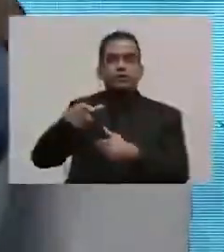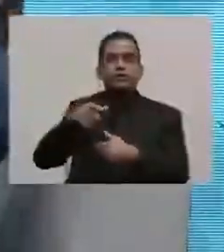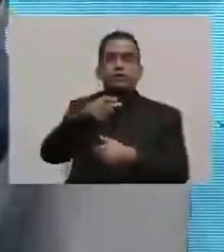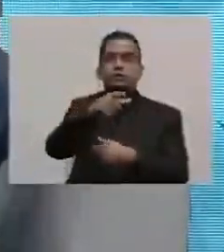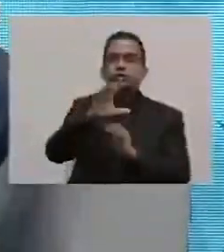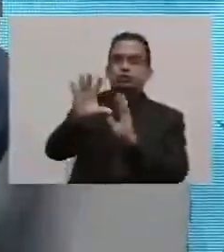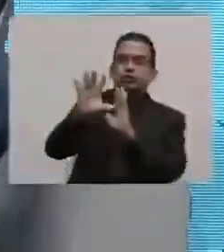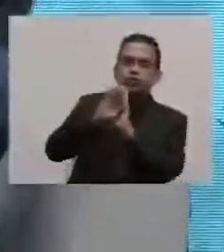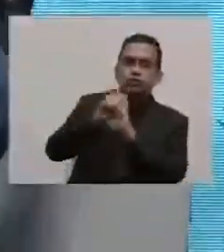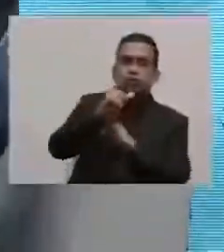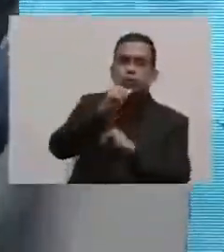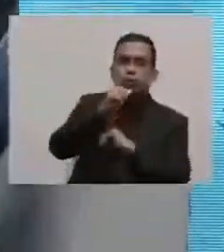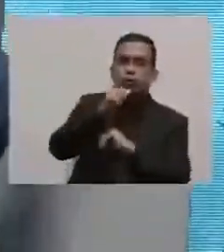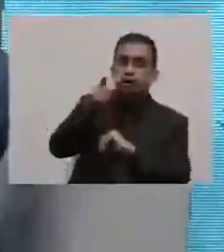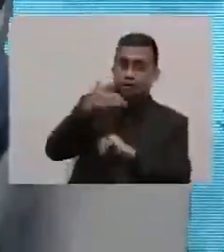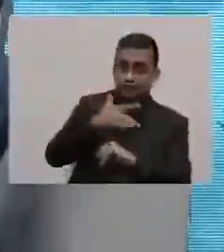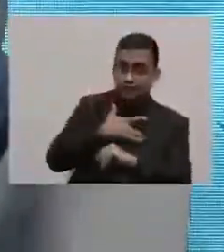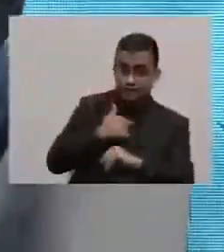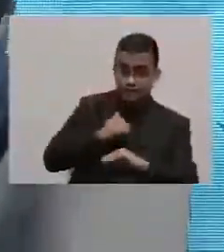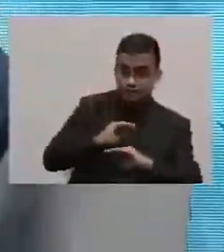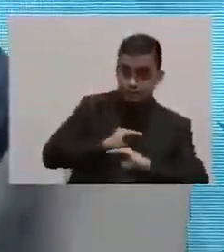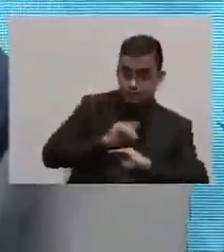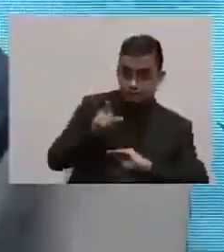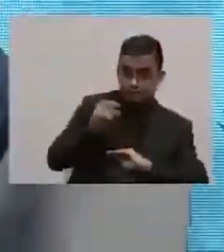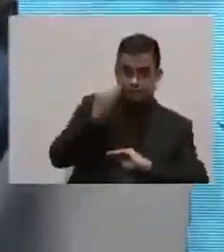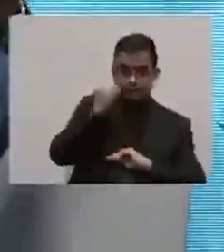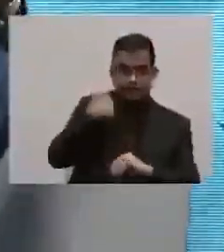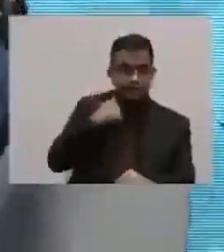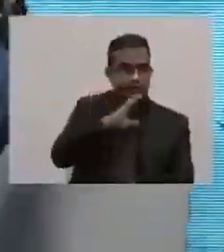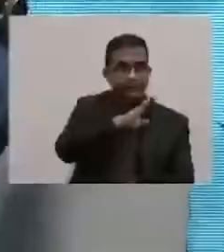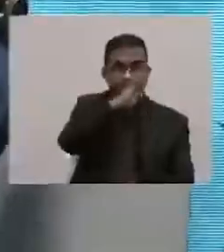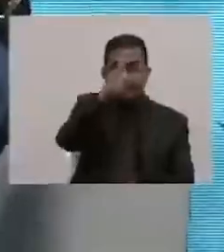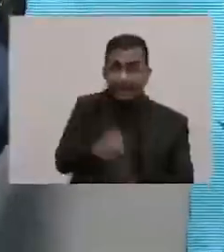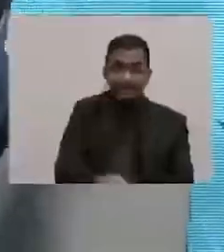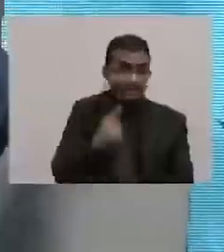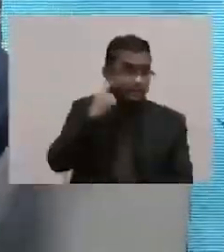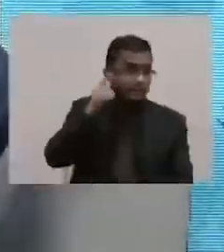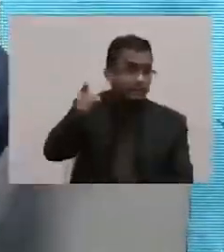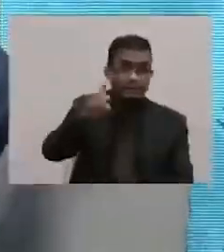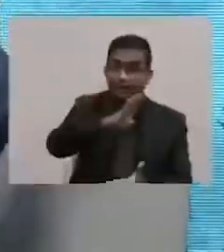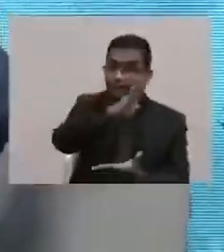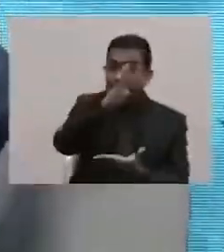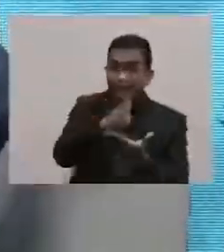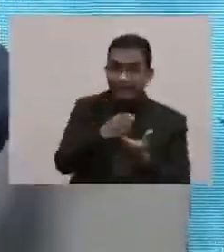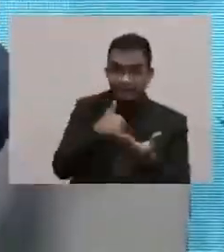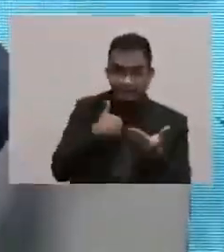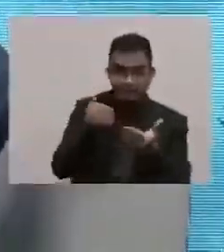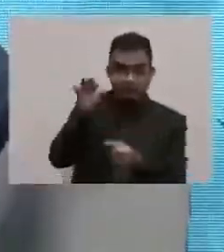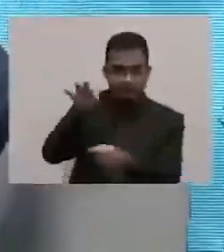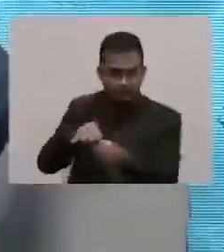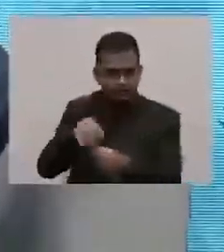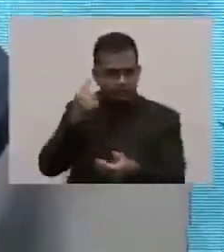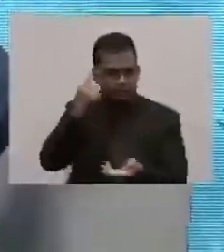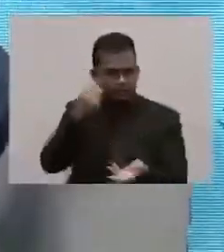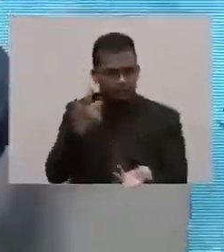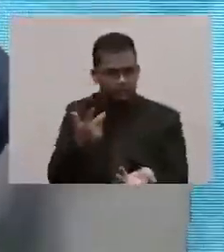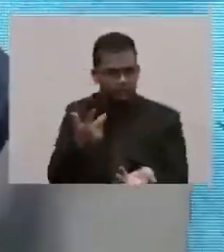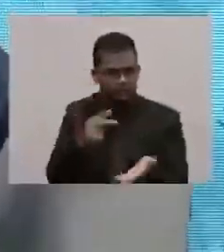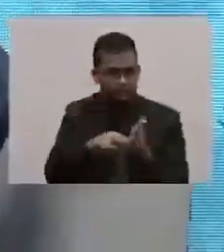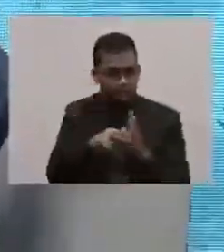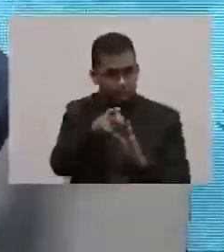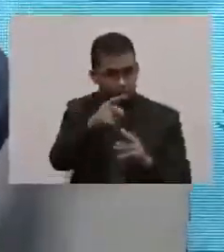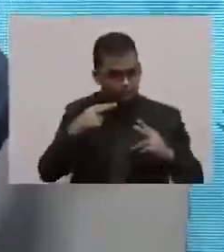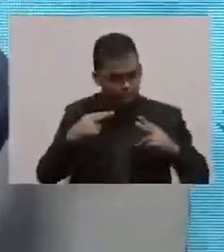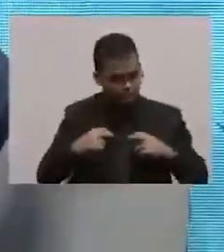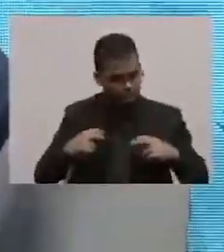convence. Si usted va a votar por alguien que no ha escuchado nunca, entonces no hay que revisar al candidato, lo que hay que revisarlo es usted.